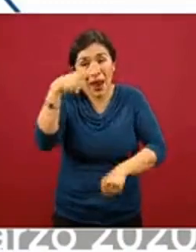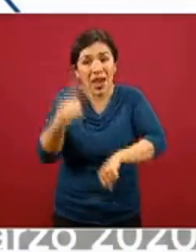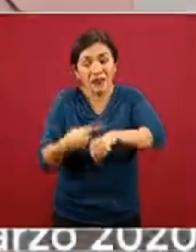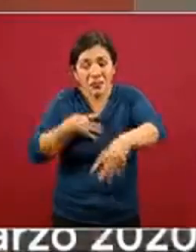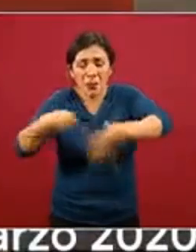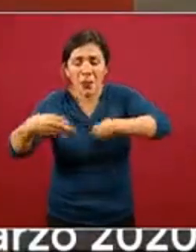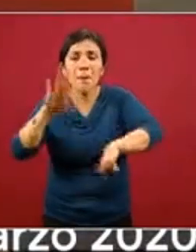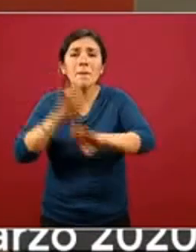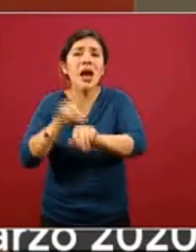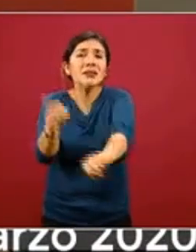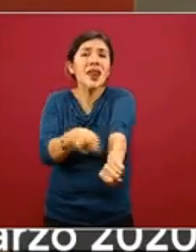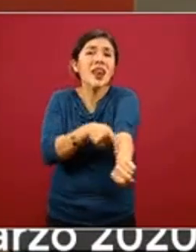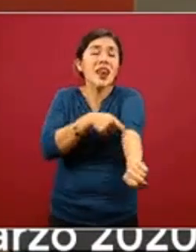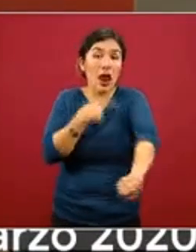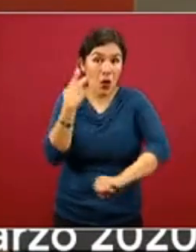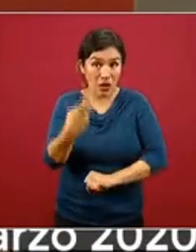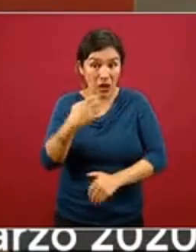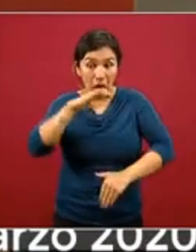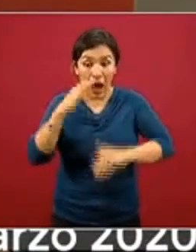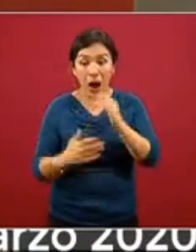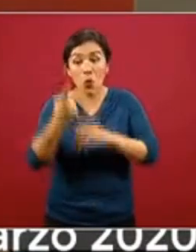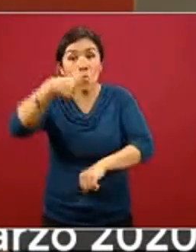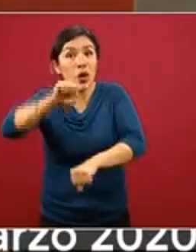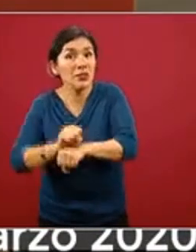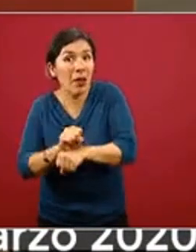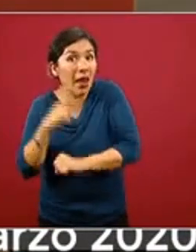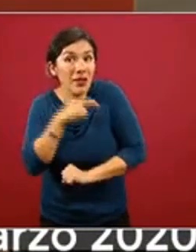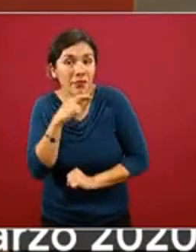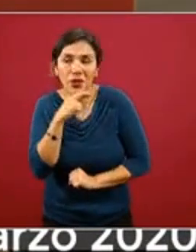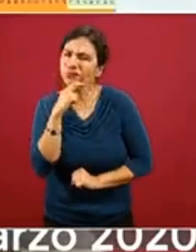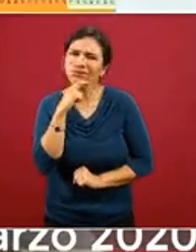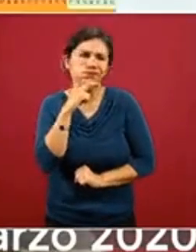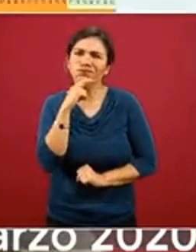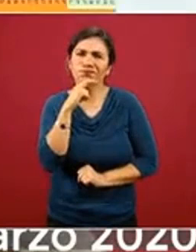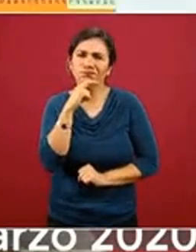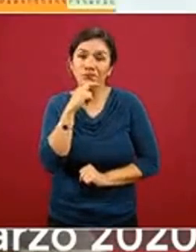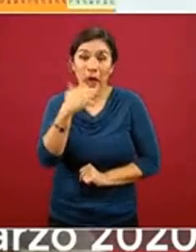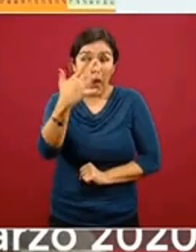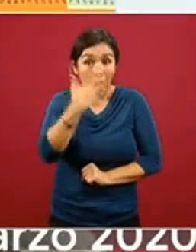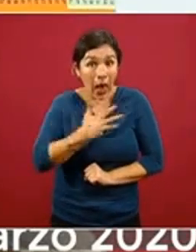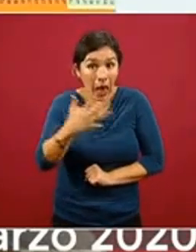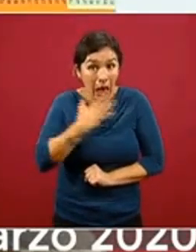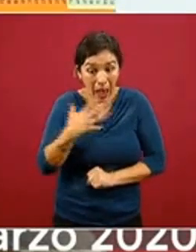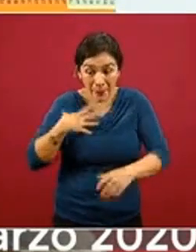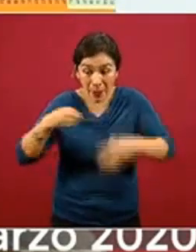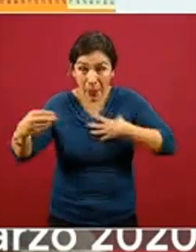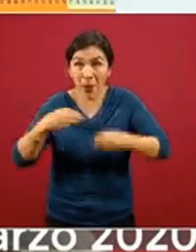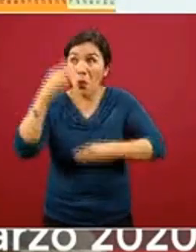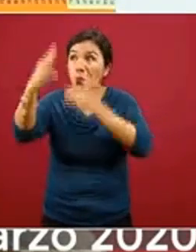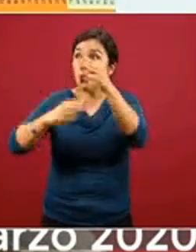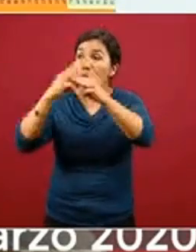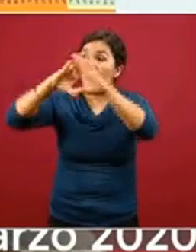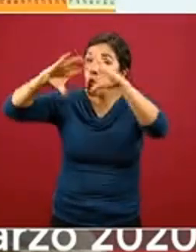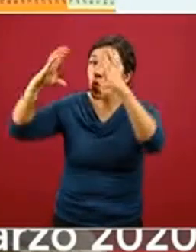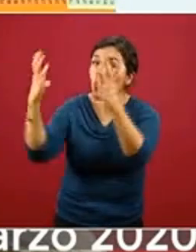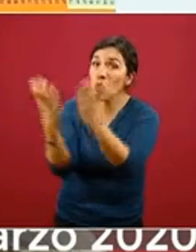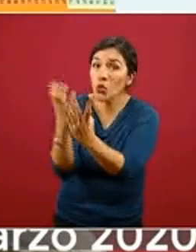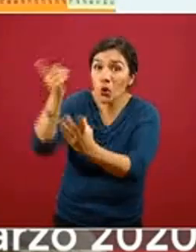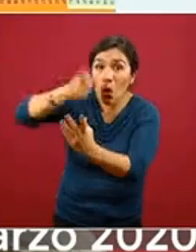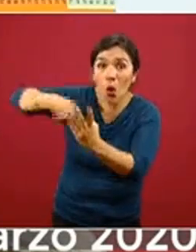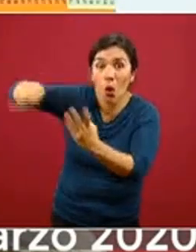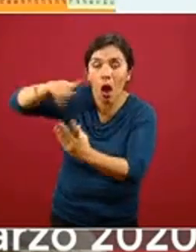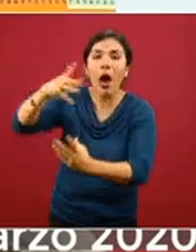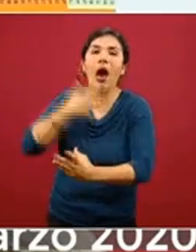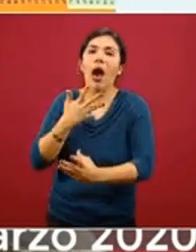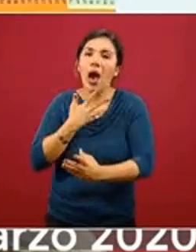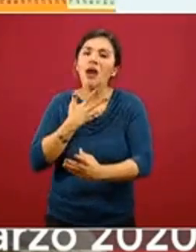larga. Esto no se va a acabar en una semana. Mientras haya la epidemia en el mundo,